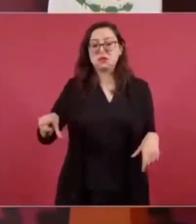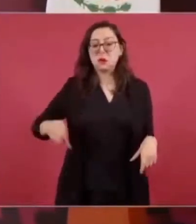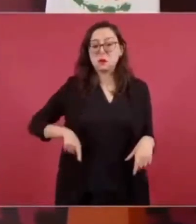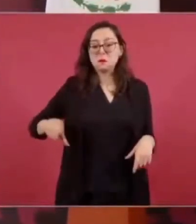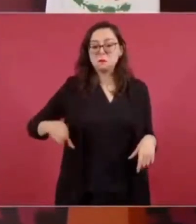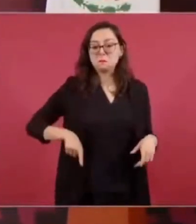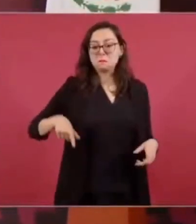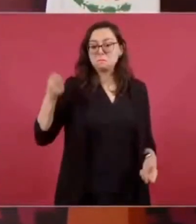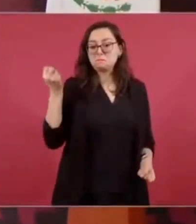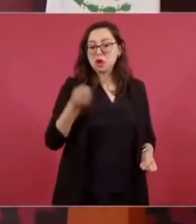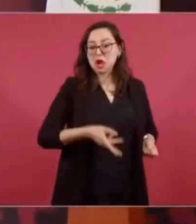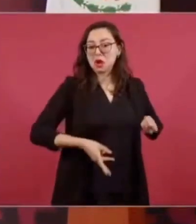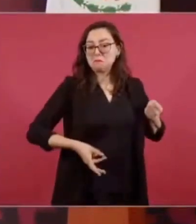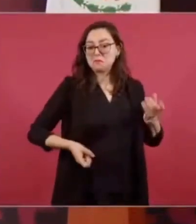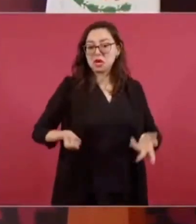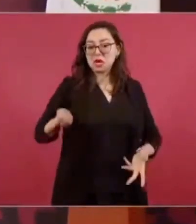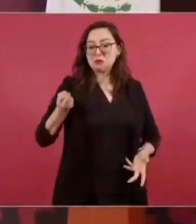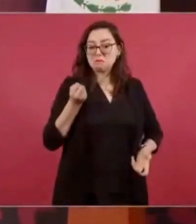público.